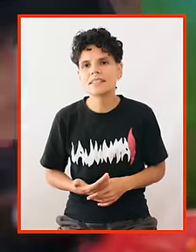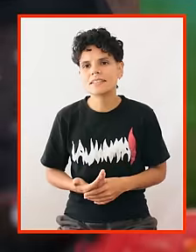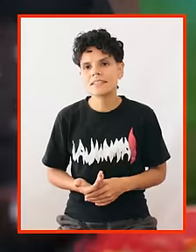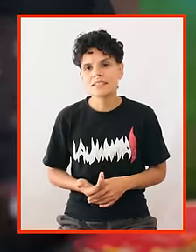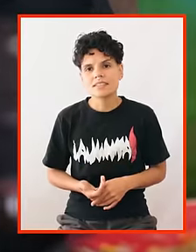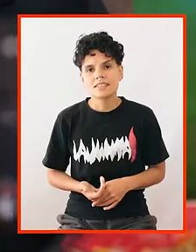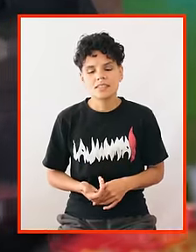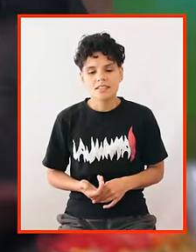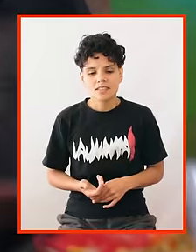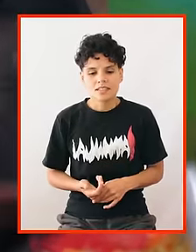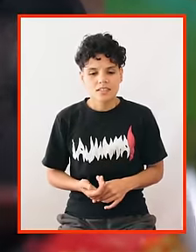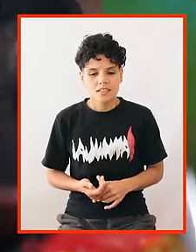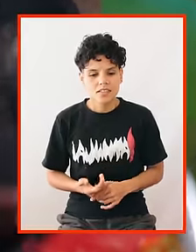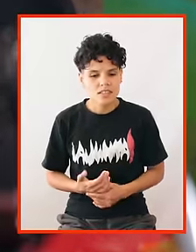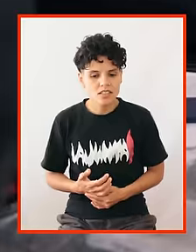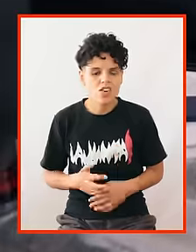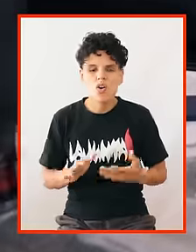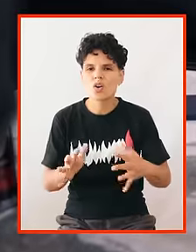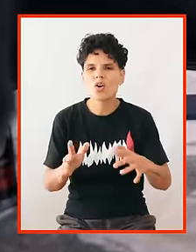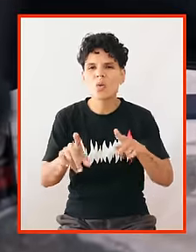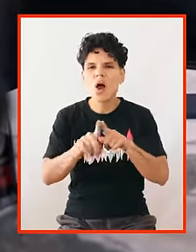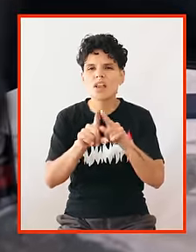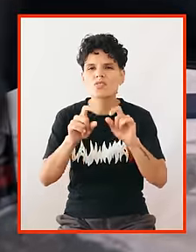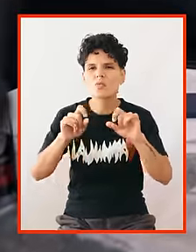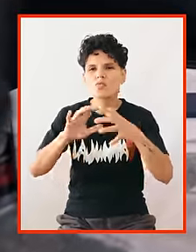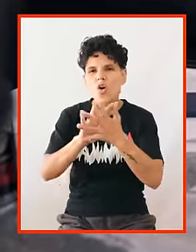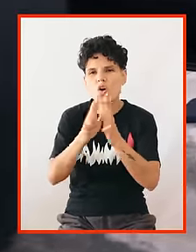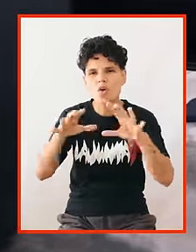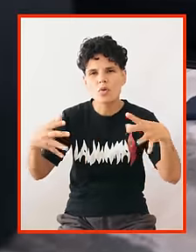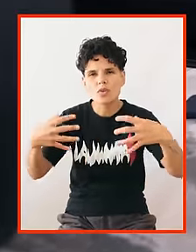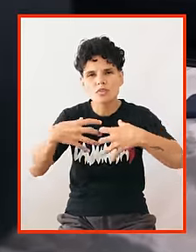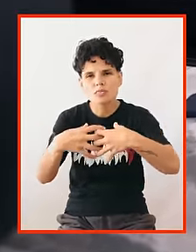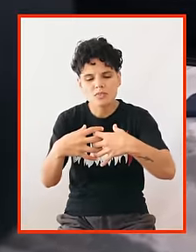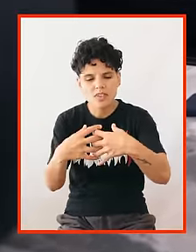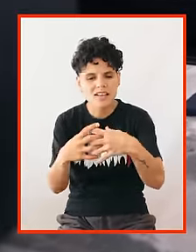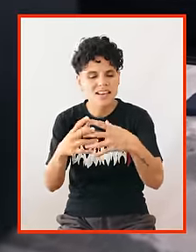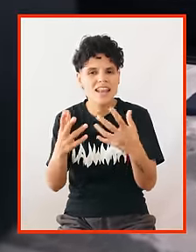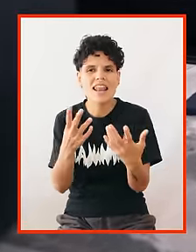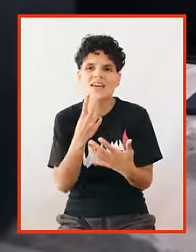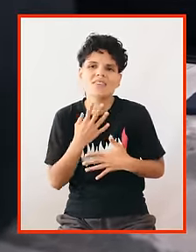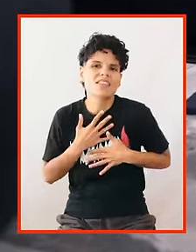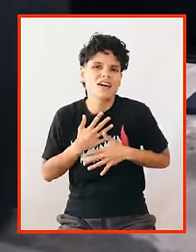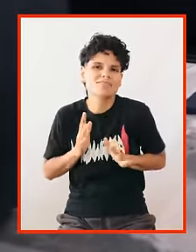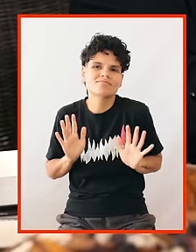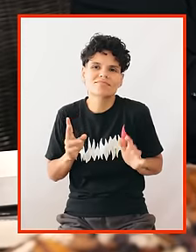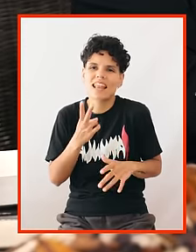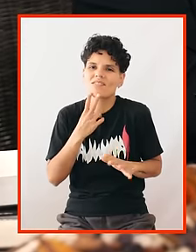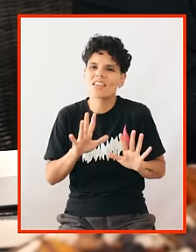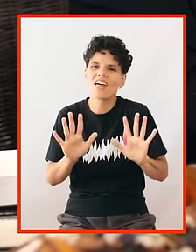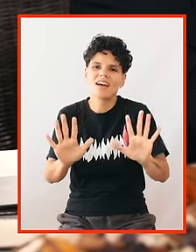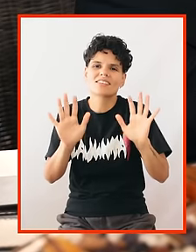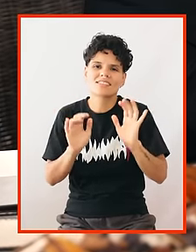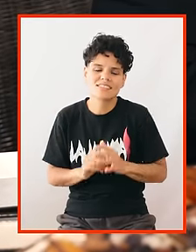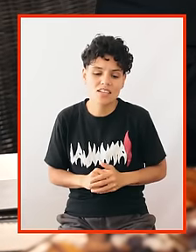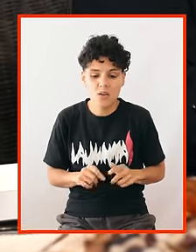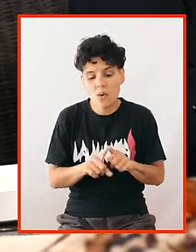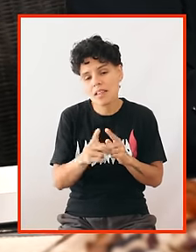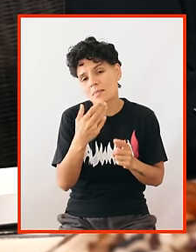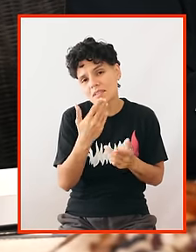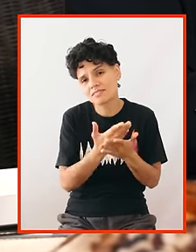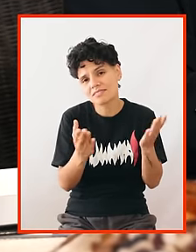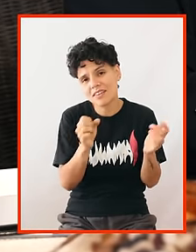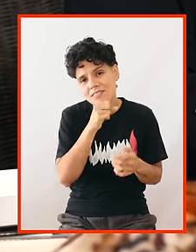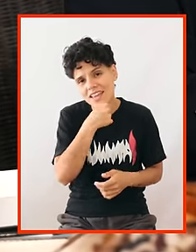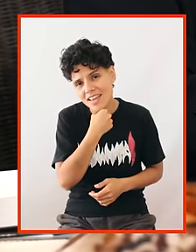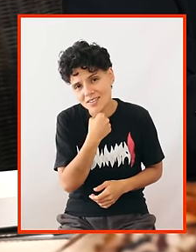no le pasa. No, es una construcción de eso más otras cosas. Claro, pero. Como la vida misma. Claro. Estamos más viejos todos. Sí.